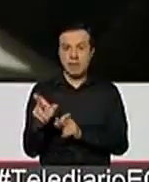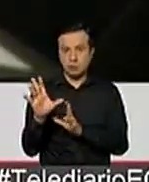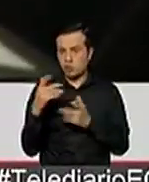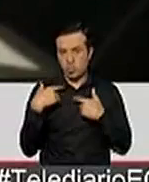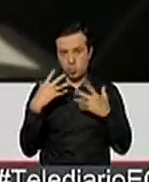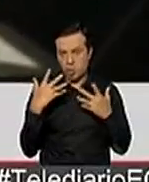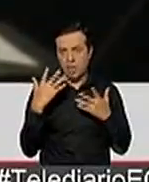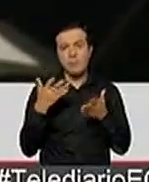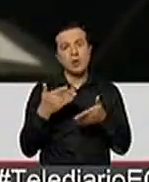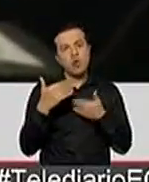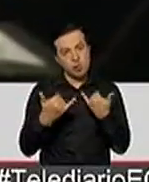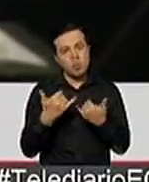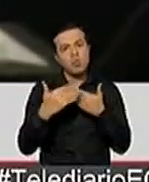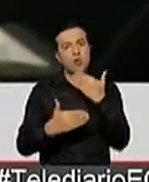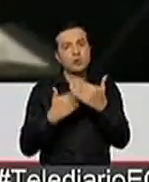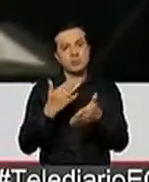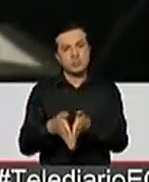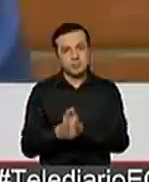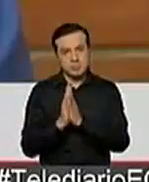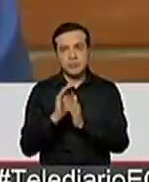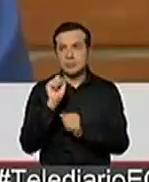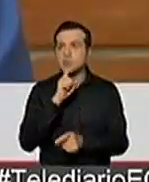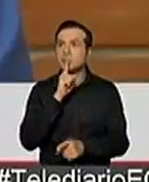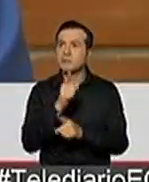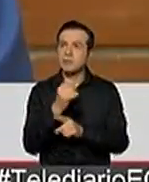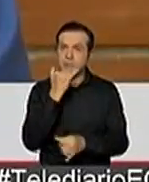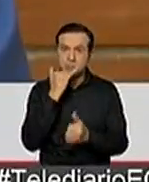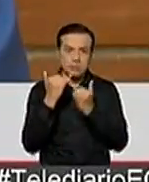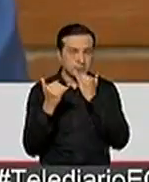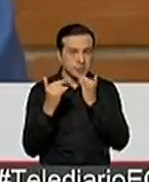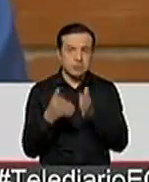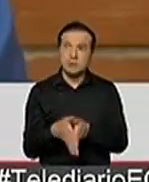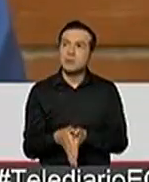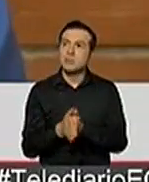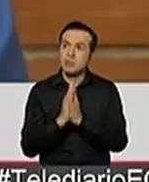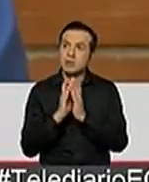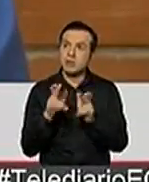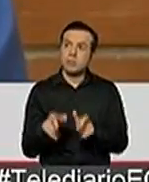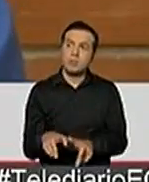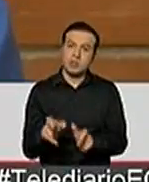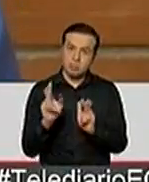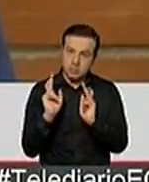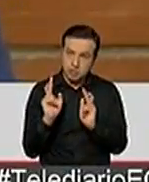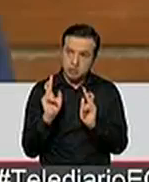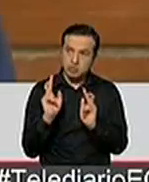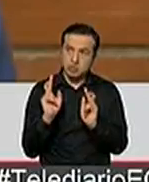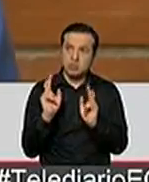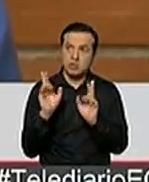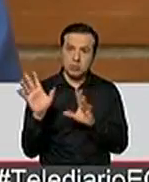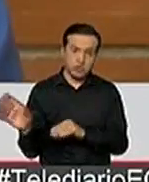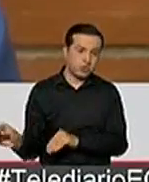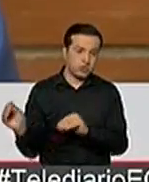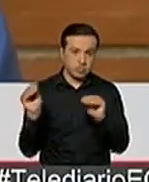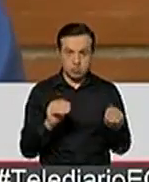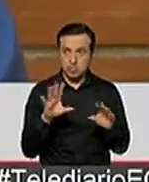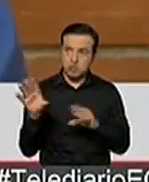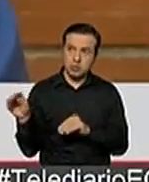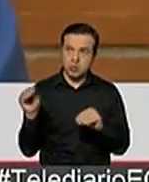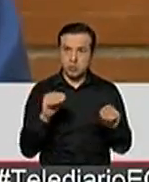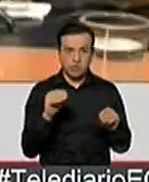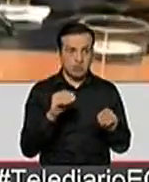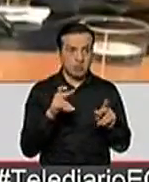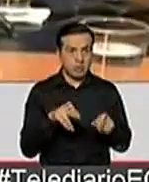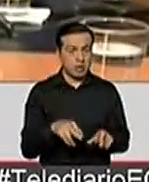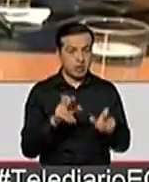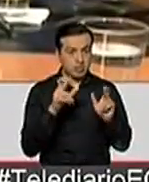en proceso de obtención. Si hay un error, en el error en pedir el permiso, pero para el emplazamiento de la planta, no para el